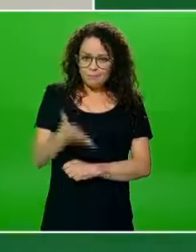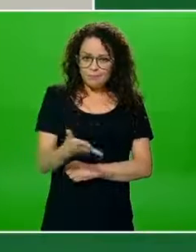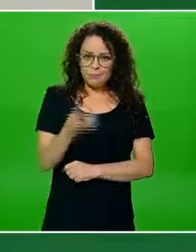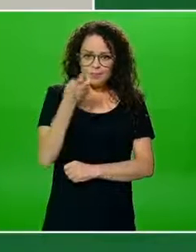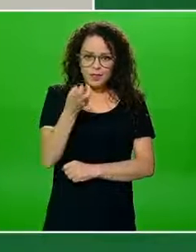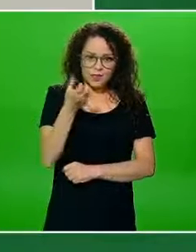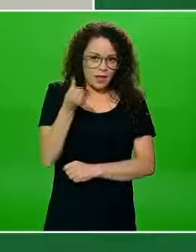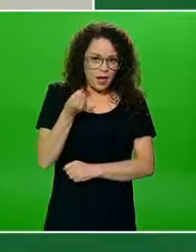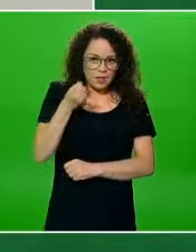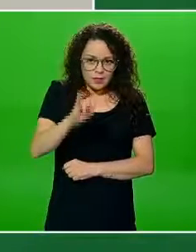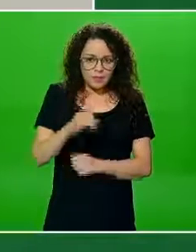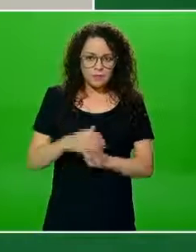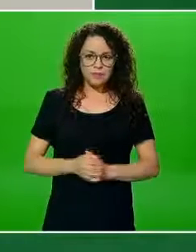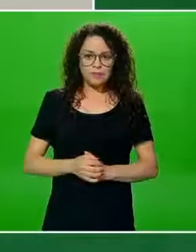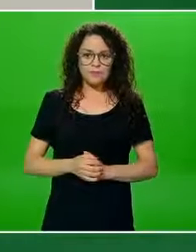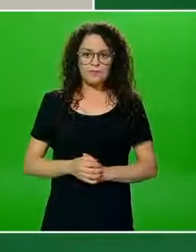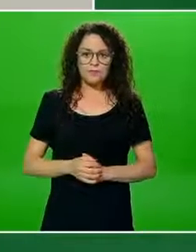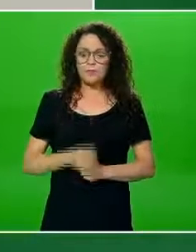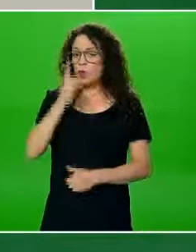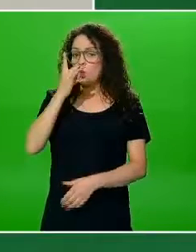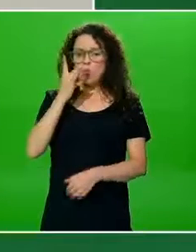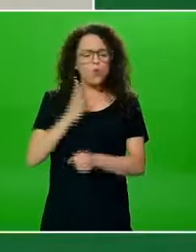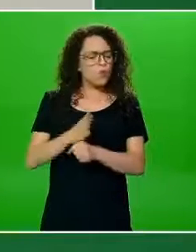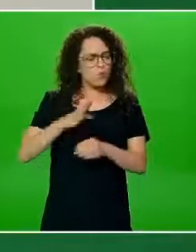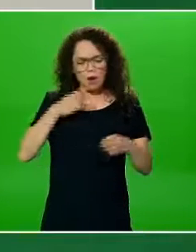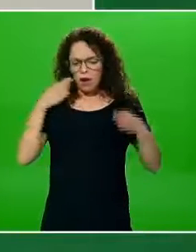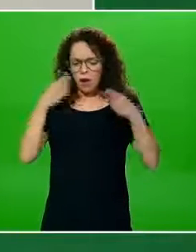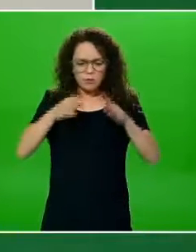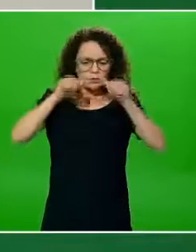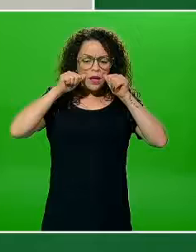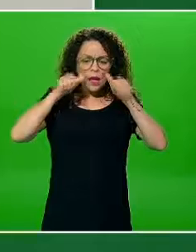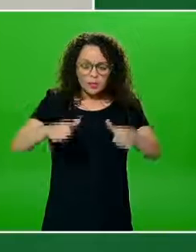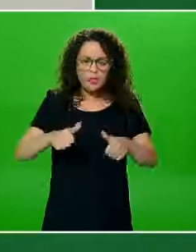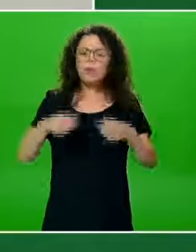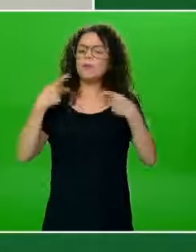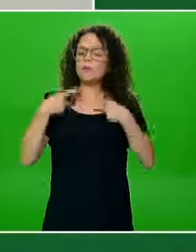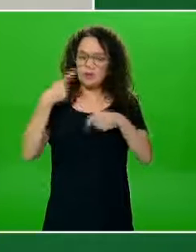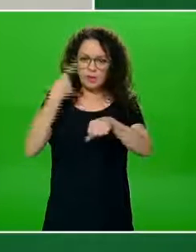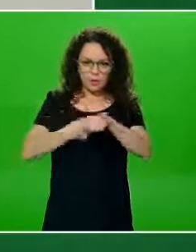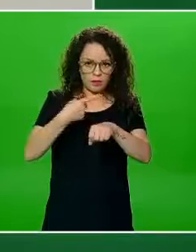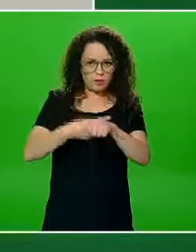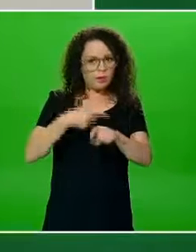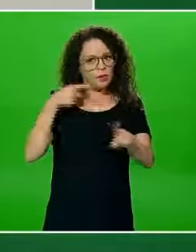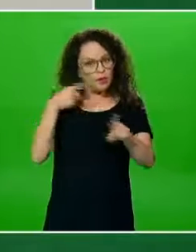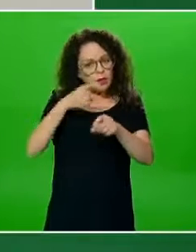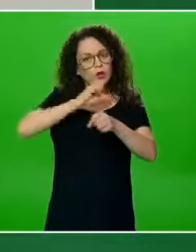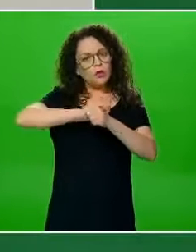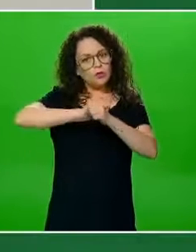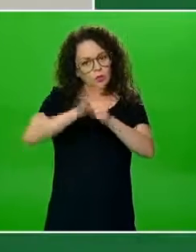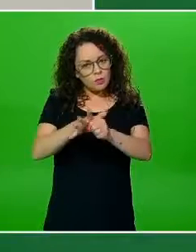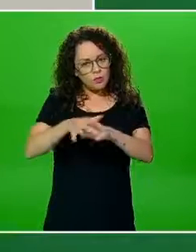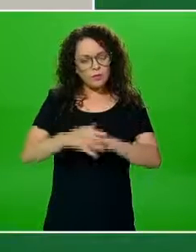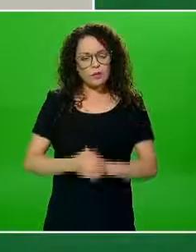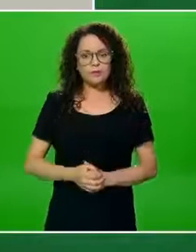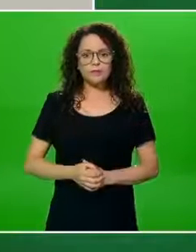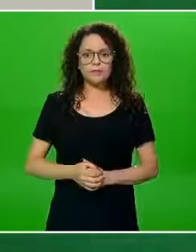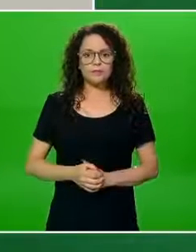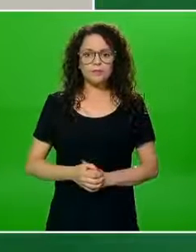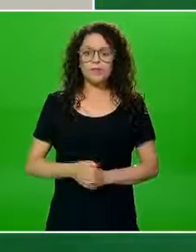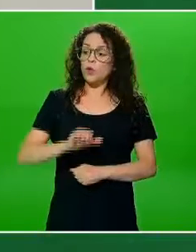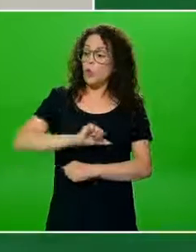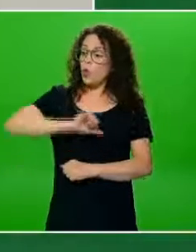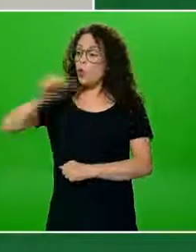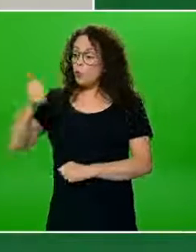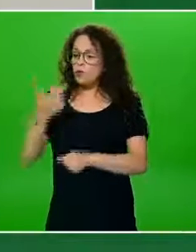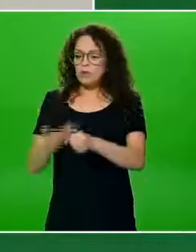unidades que estarían enfocadas en COVID. Sin embargo, así también se dejaron y continuaron operando hospitales no COVID, es